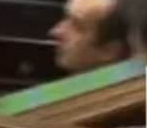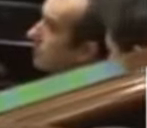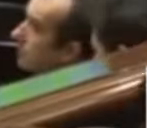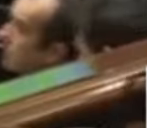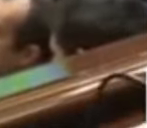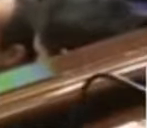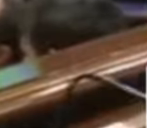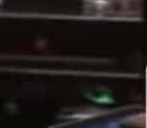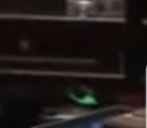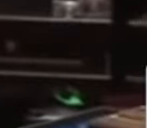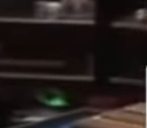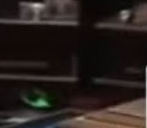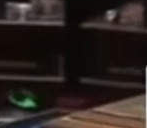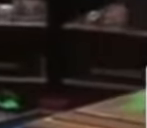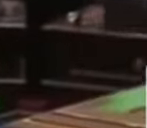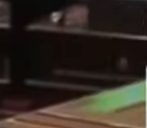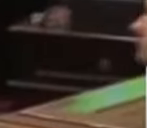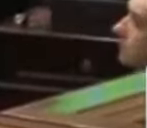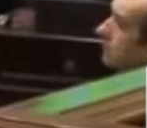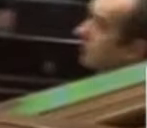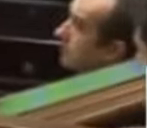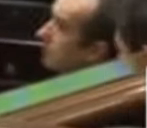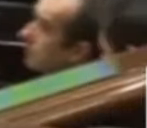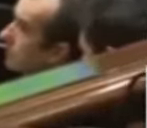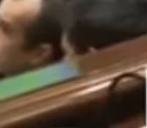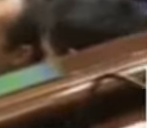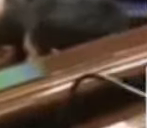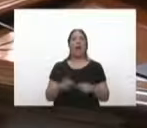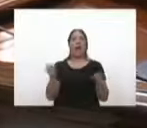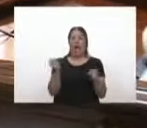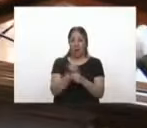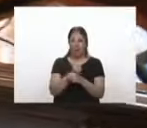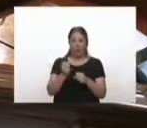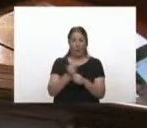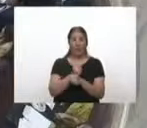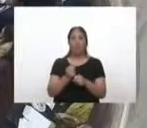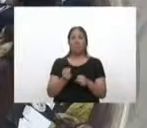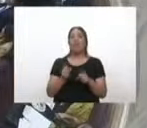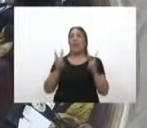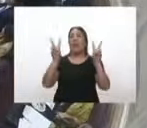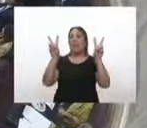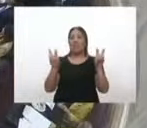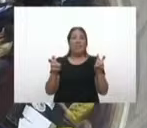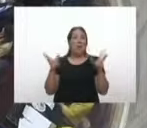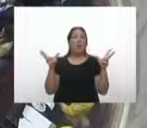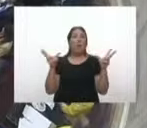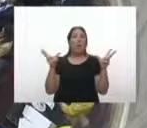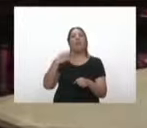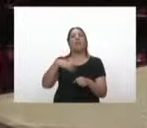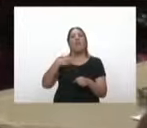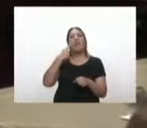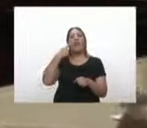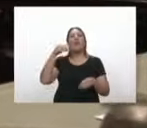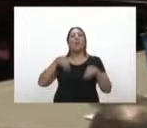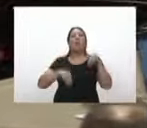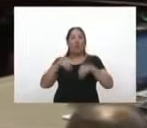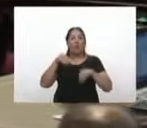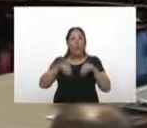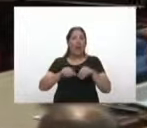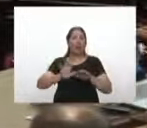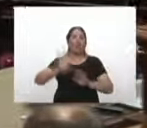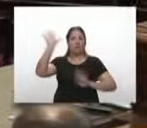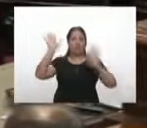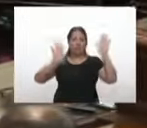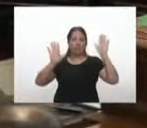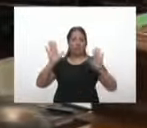Pero, ¿puedo hacer una pregunta? ¿Quién audita todo esto? Nadie. ¿Se audita? Bueno, por eso. Ese es el tema. Nos auditamos si vos, entre pero todos. Pero si vos sabés que no te